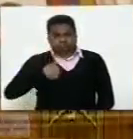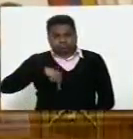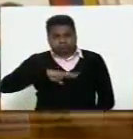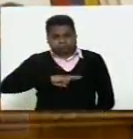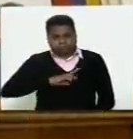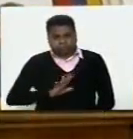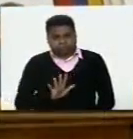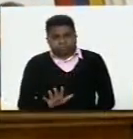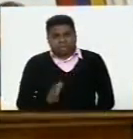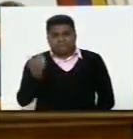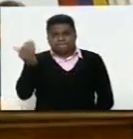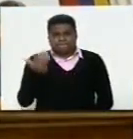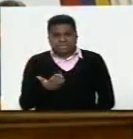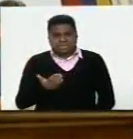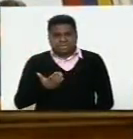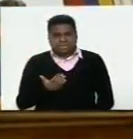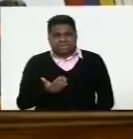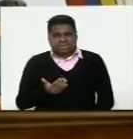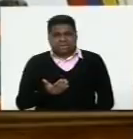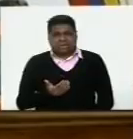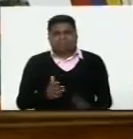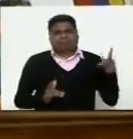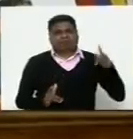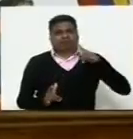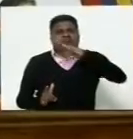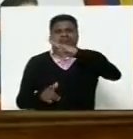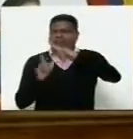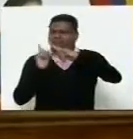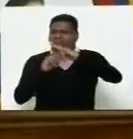a este planeta en una nave espacial.